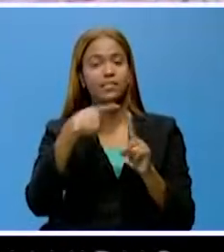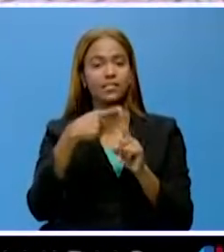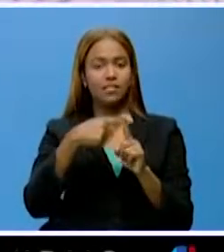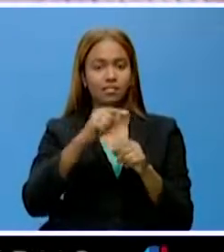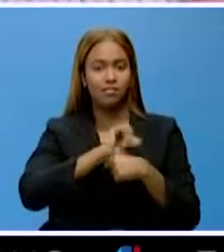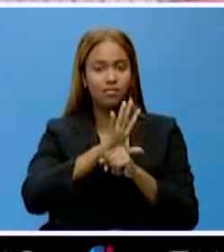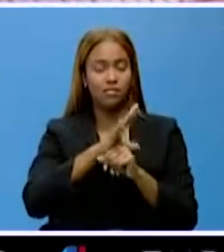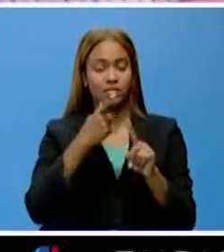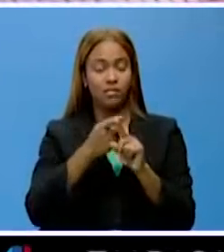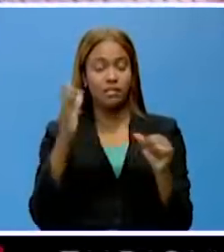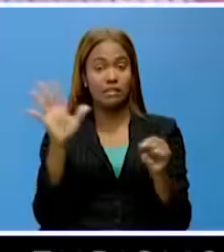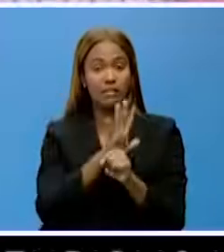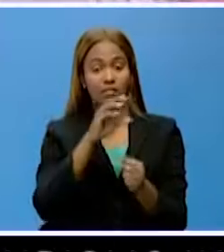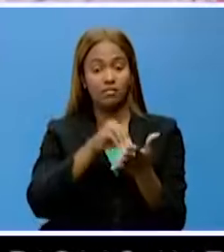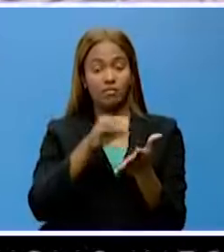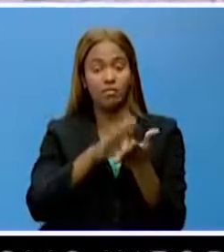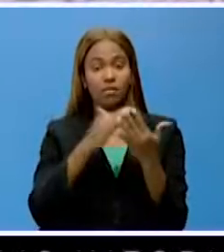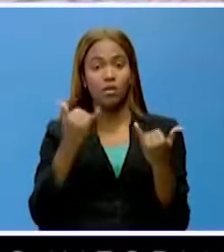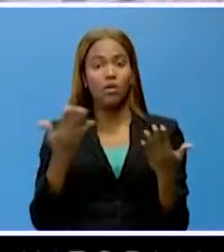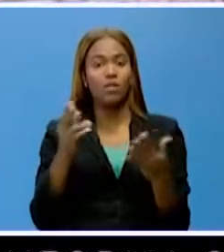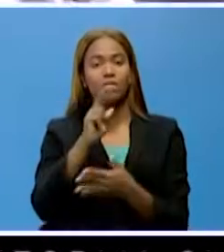El total registrado es de